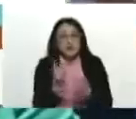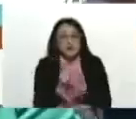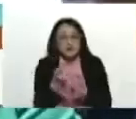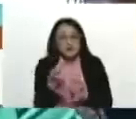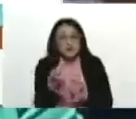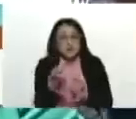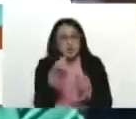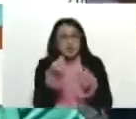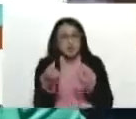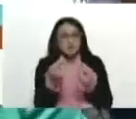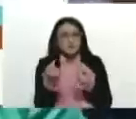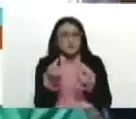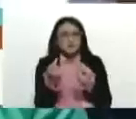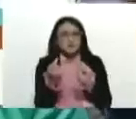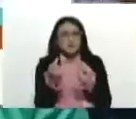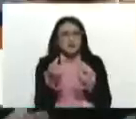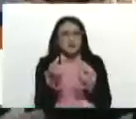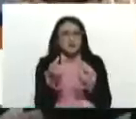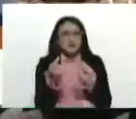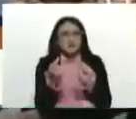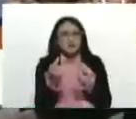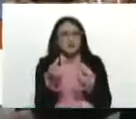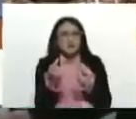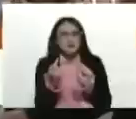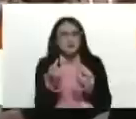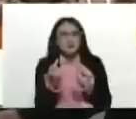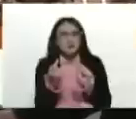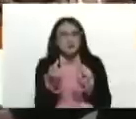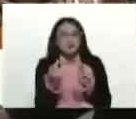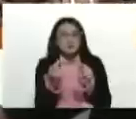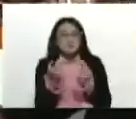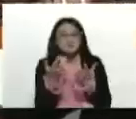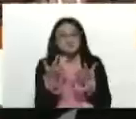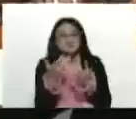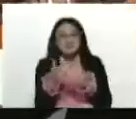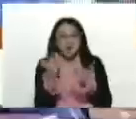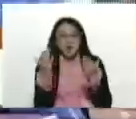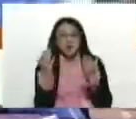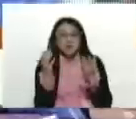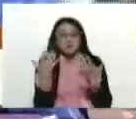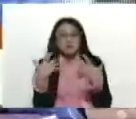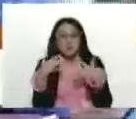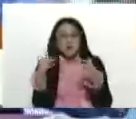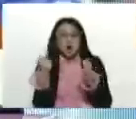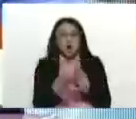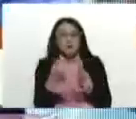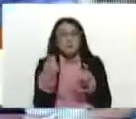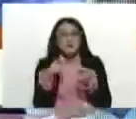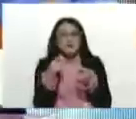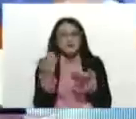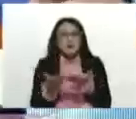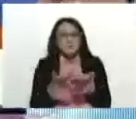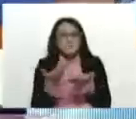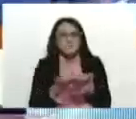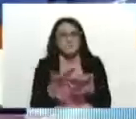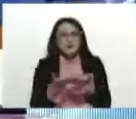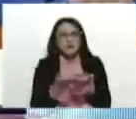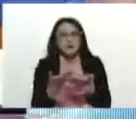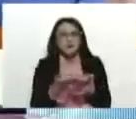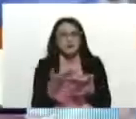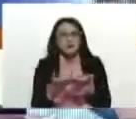conversando desmantelamos el supuesto golpe y al final lo que quedaron fue una venta de plátanos